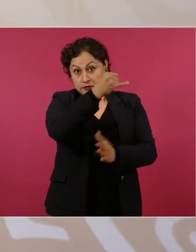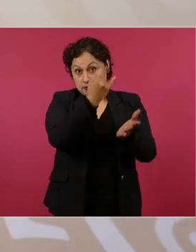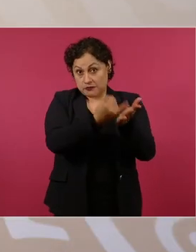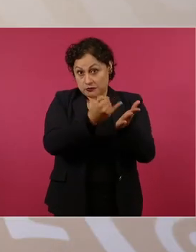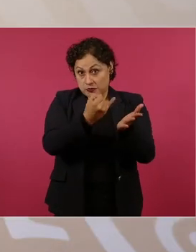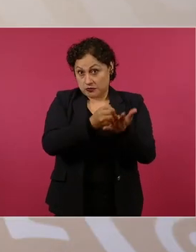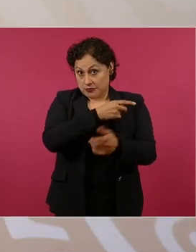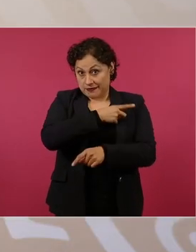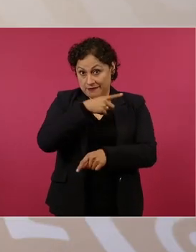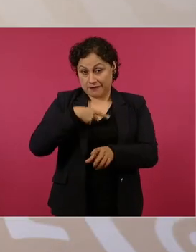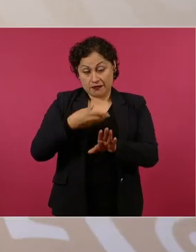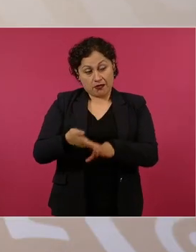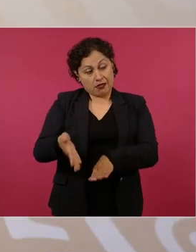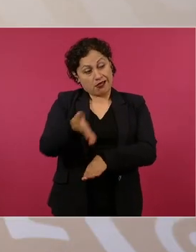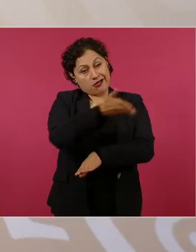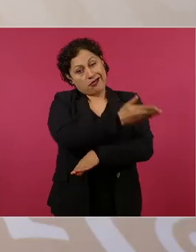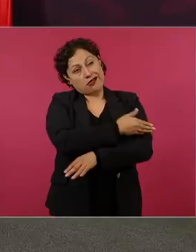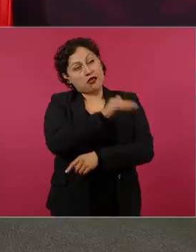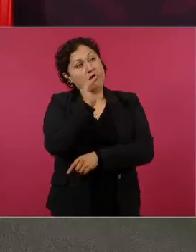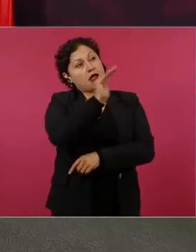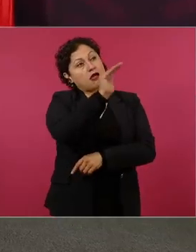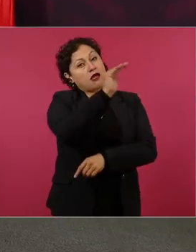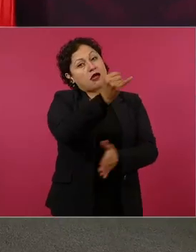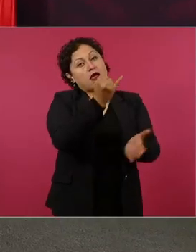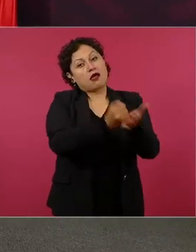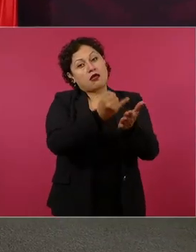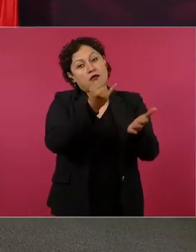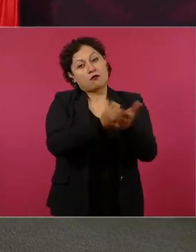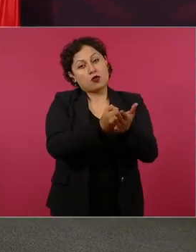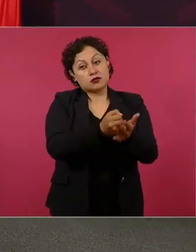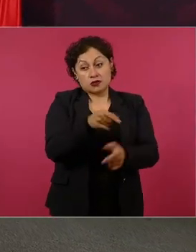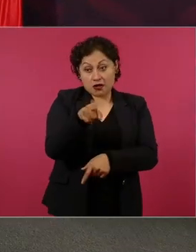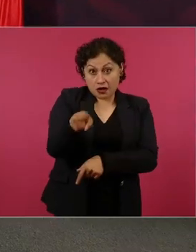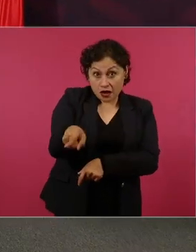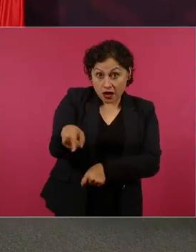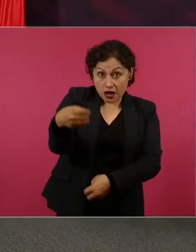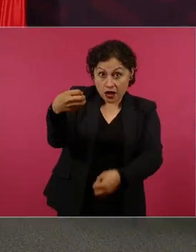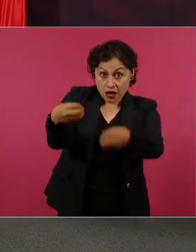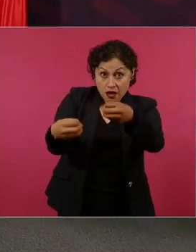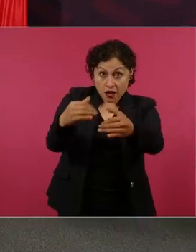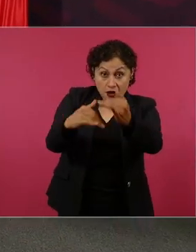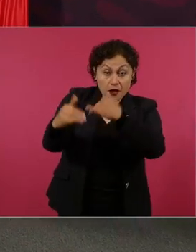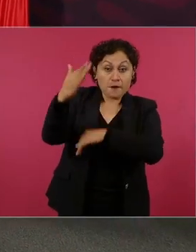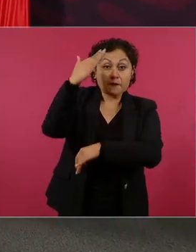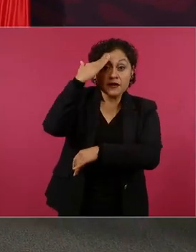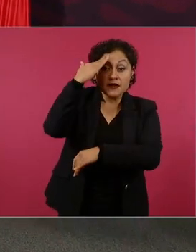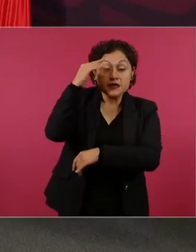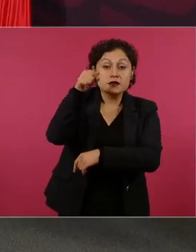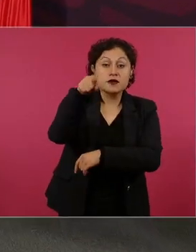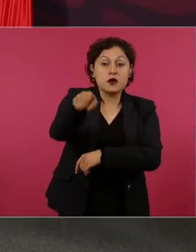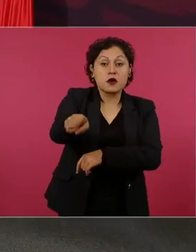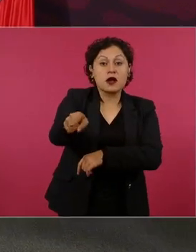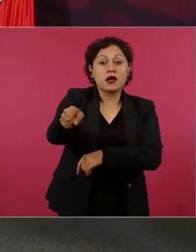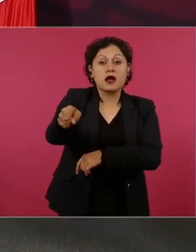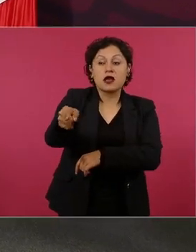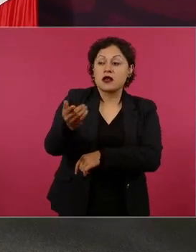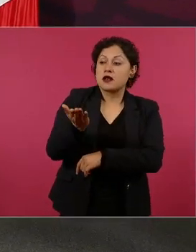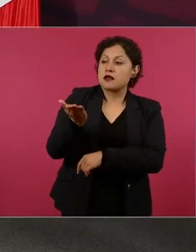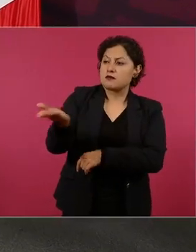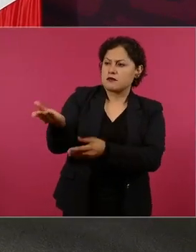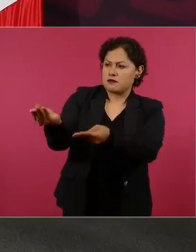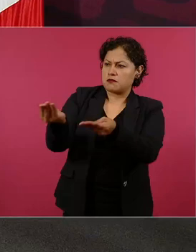impuestos, pide el expediente, ¿sí?, el ministro, para